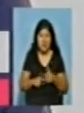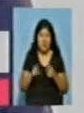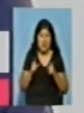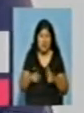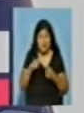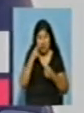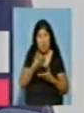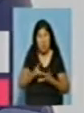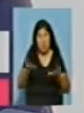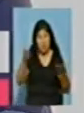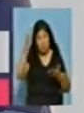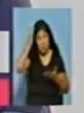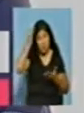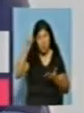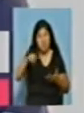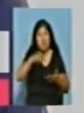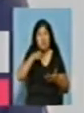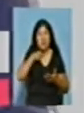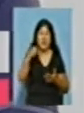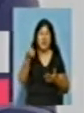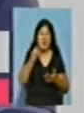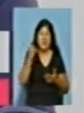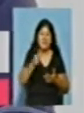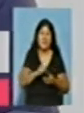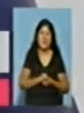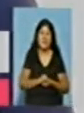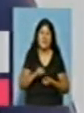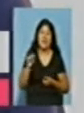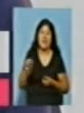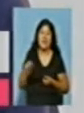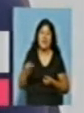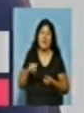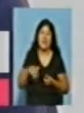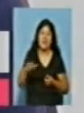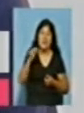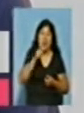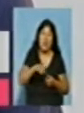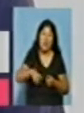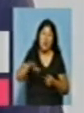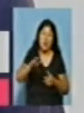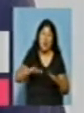nuestra cultura que tiene un bagaje muy grande. Y eso se va a realizar, digamos,